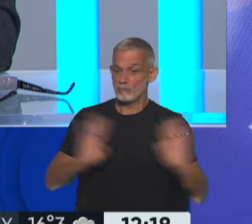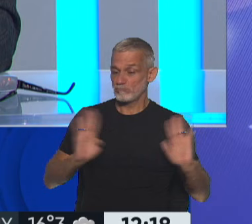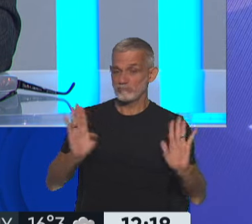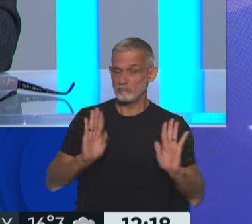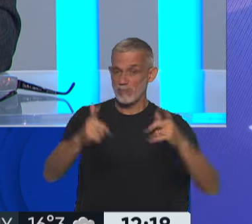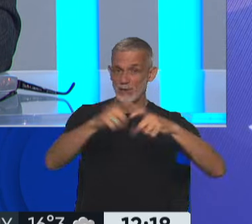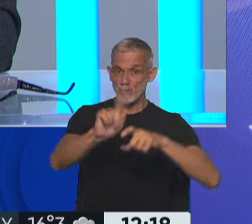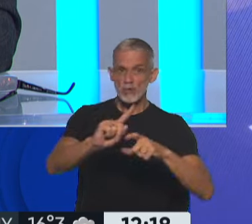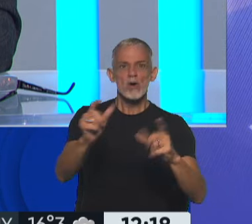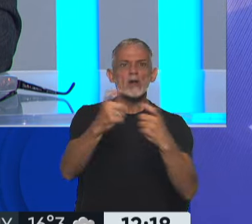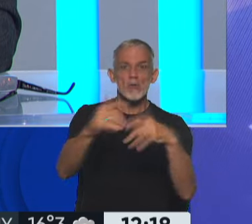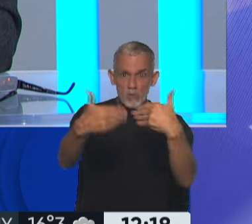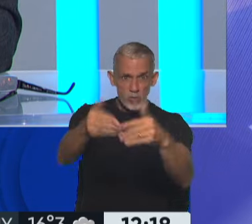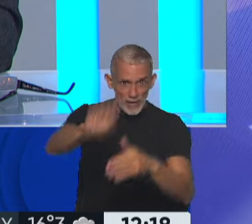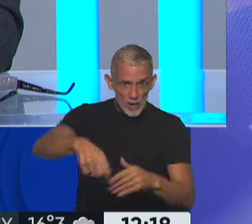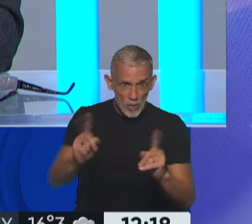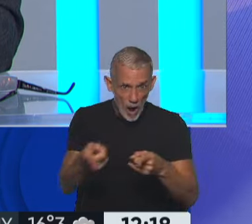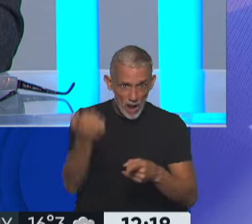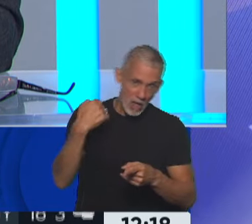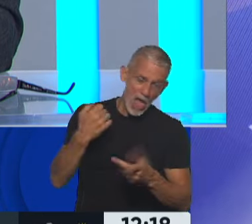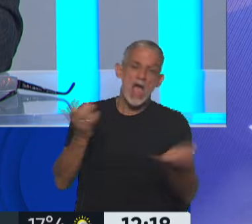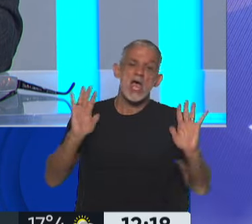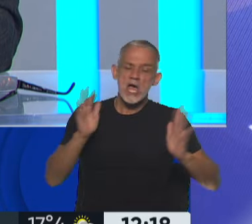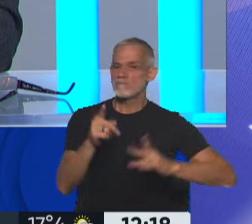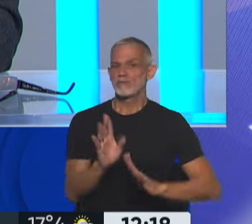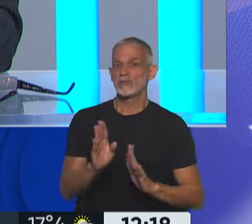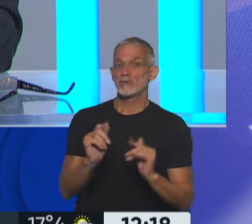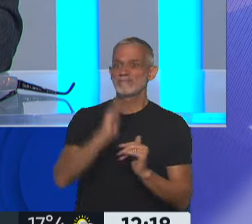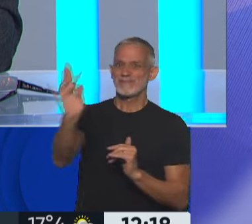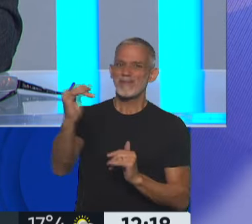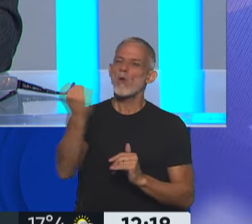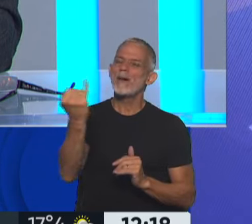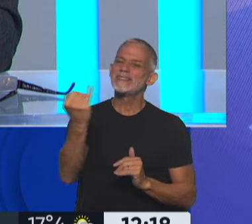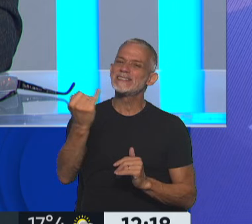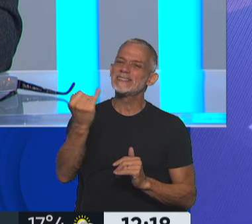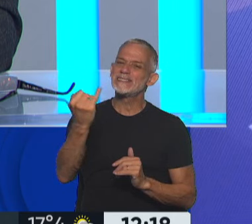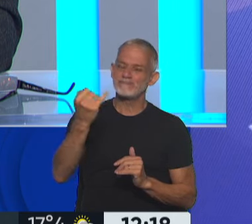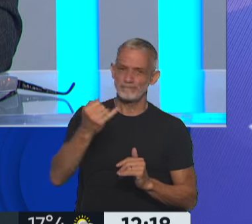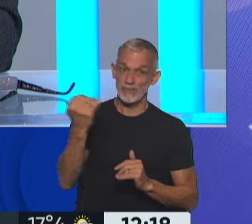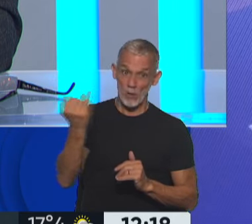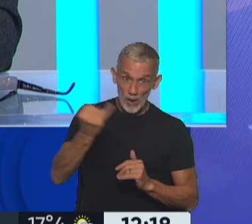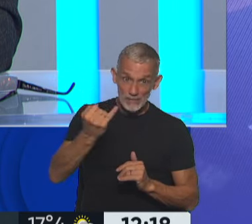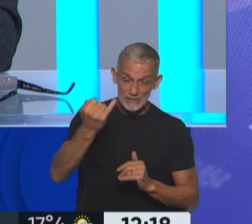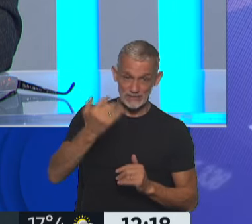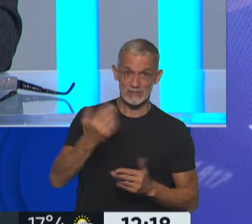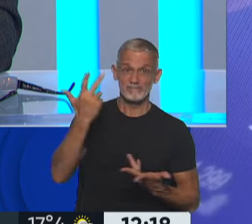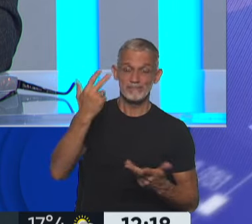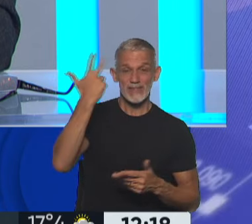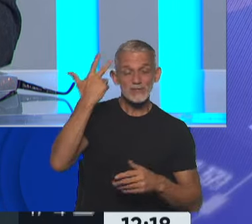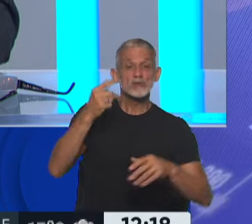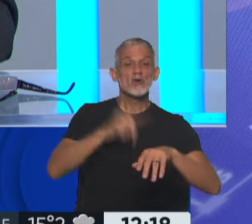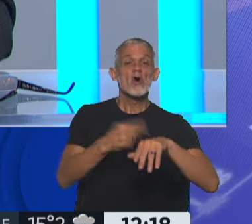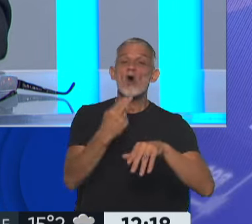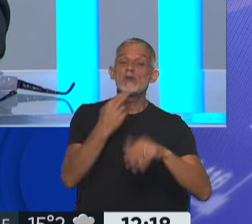iba a llevar adelante que estaba suspendida y la convocatoria está para el próximo eh día eh jueves a las 11 de la